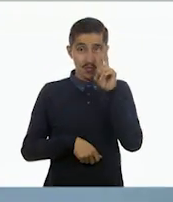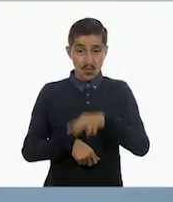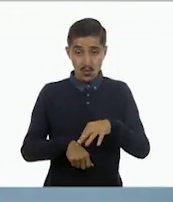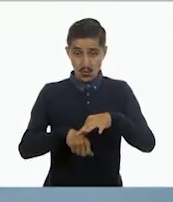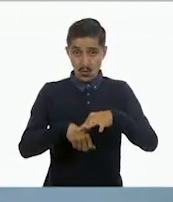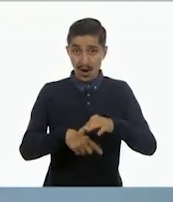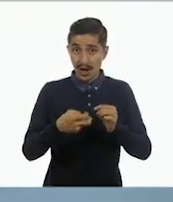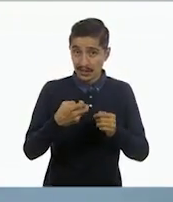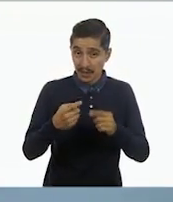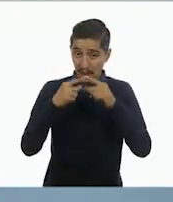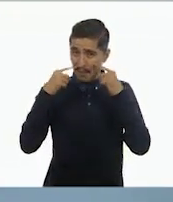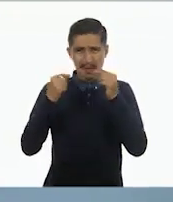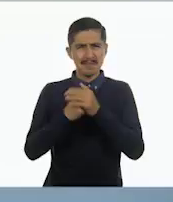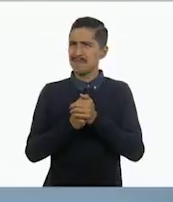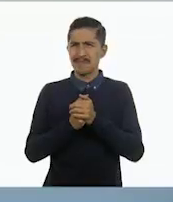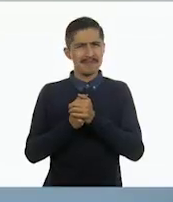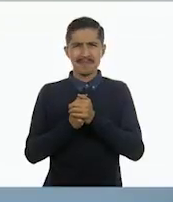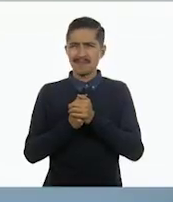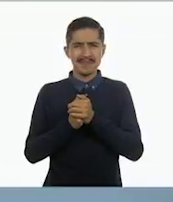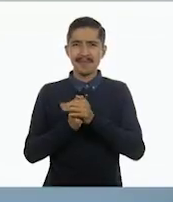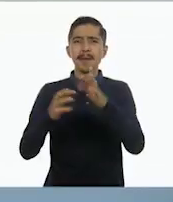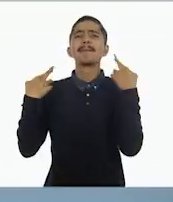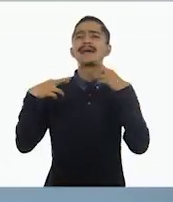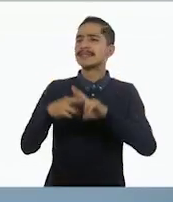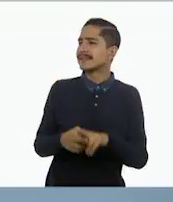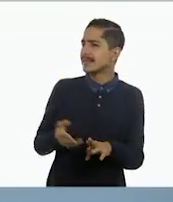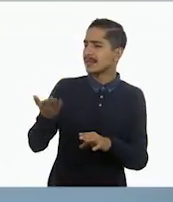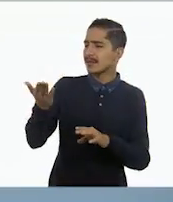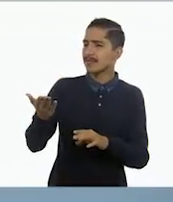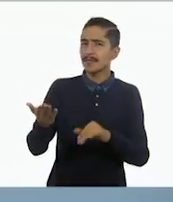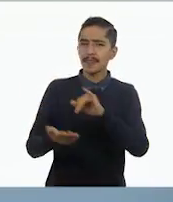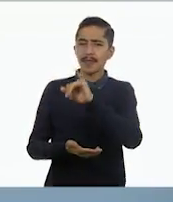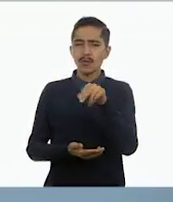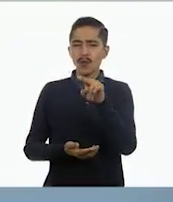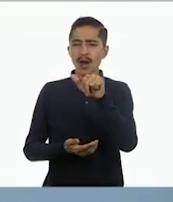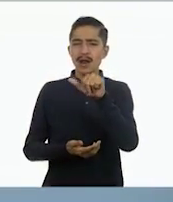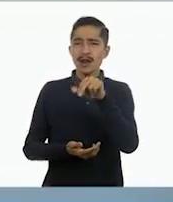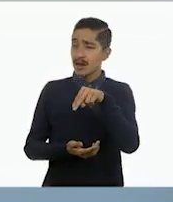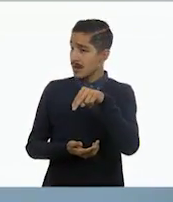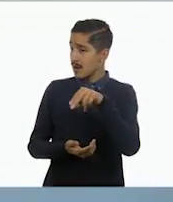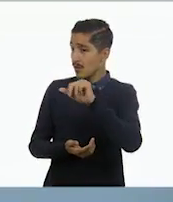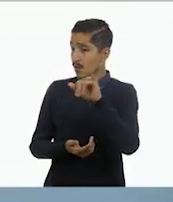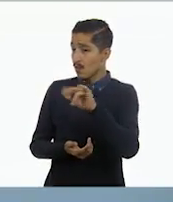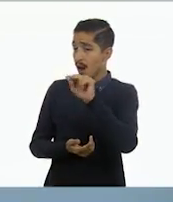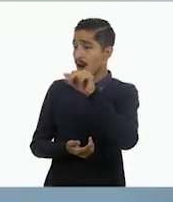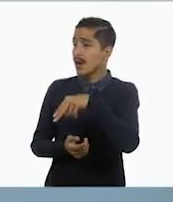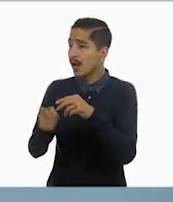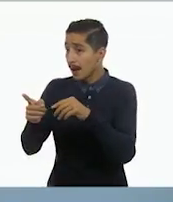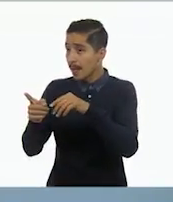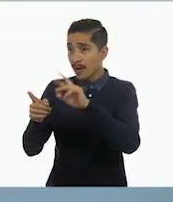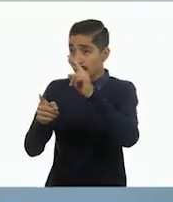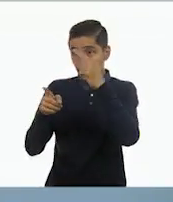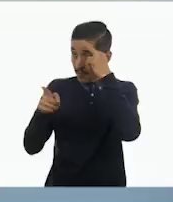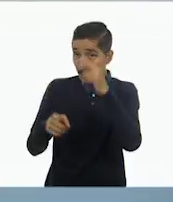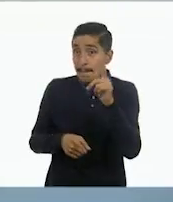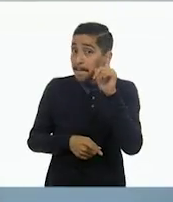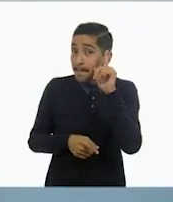verdad. Pero, maestra, maestra y Juan Carlos, ¿no se acuerdan que mañana es un día